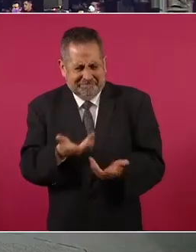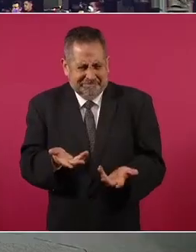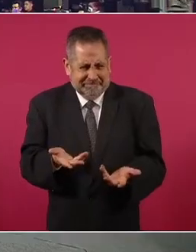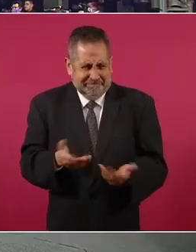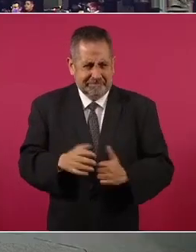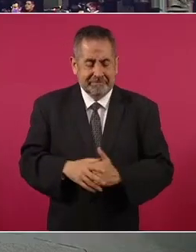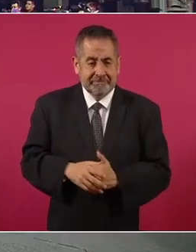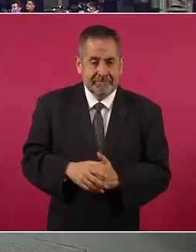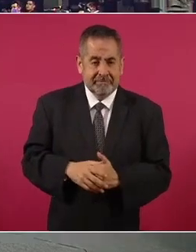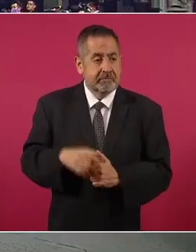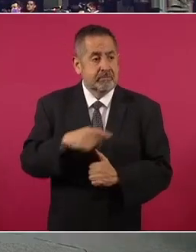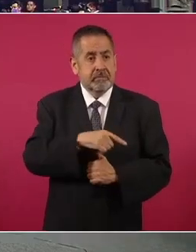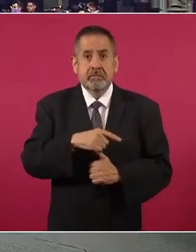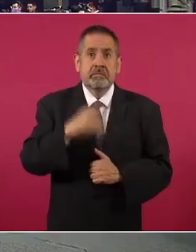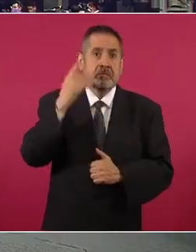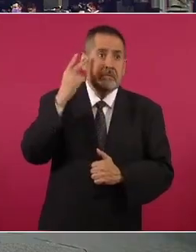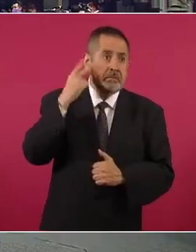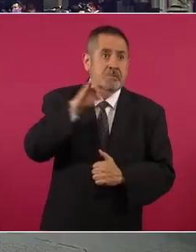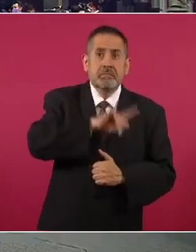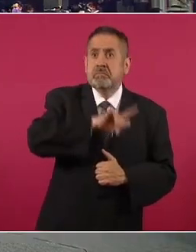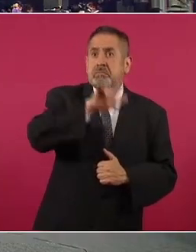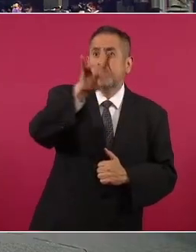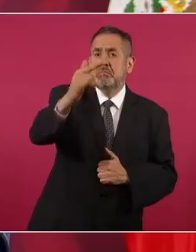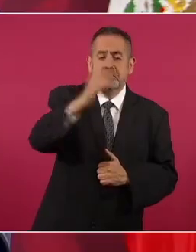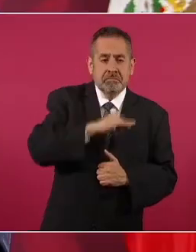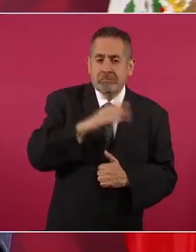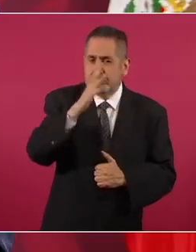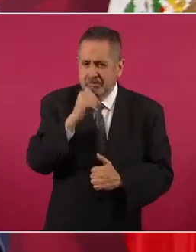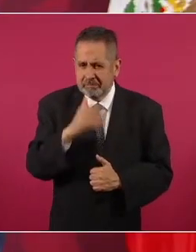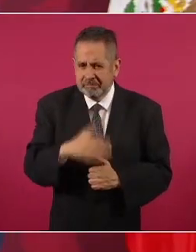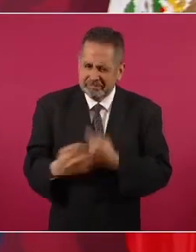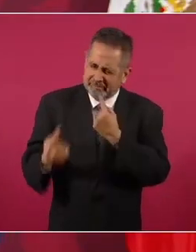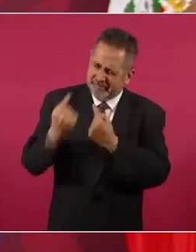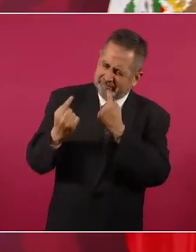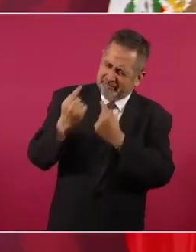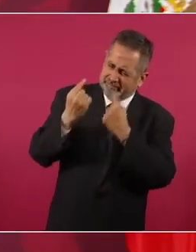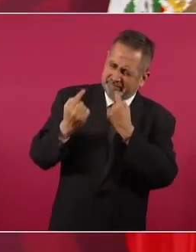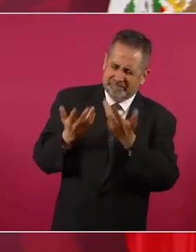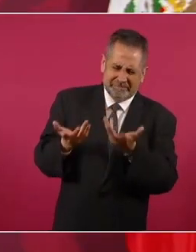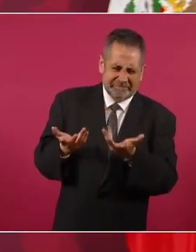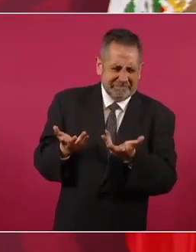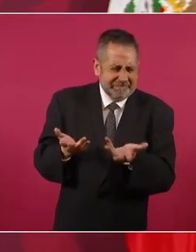No puede viajar en avión. A mí me lo han hecho